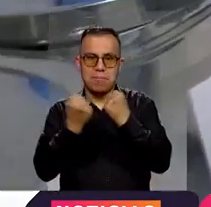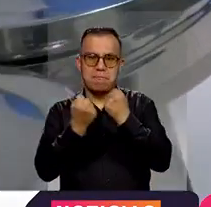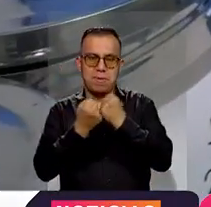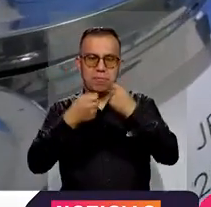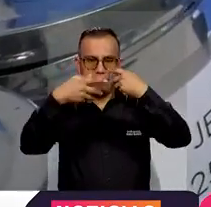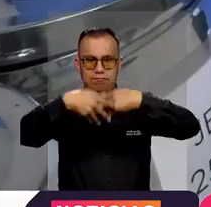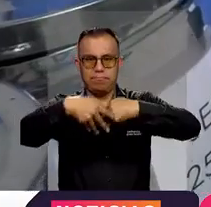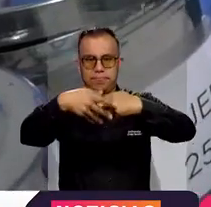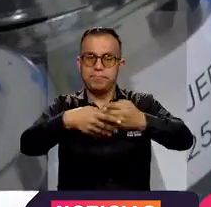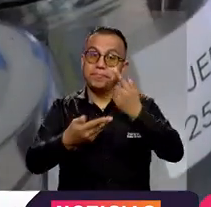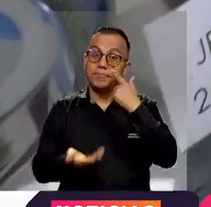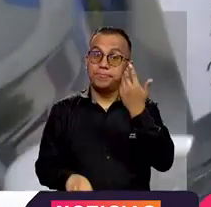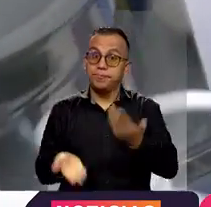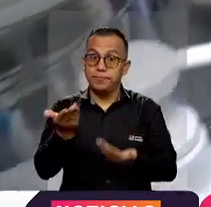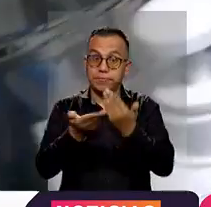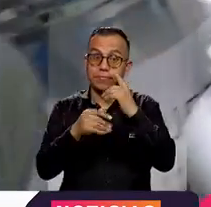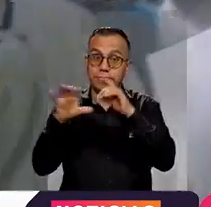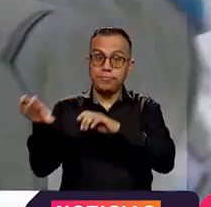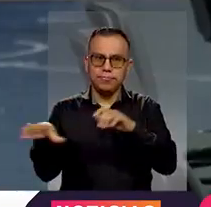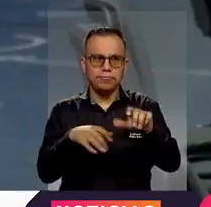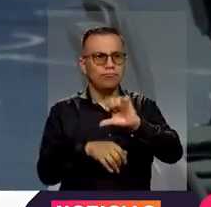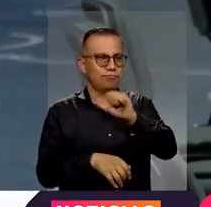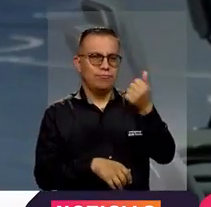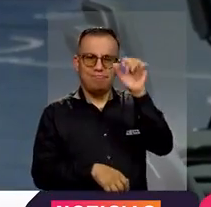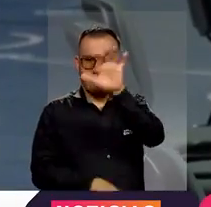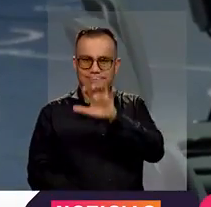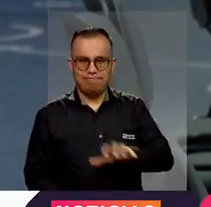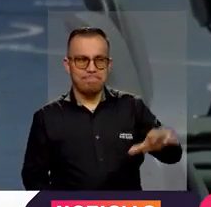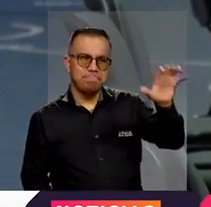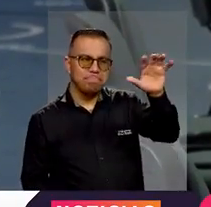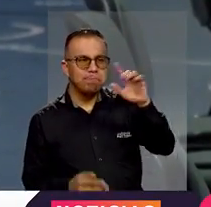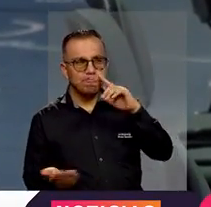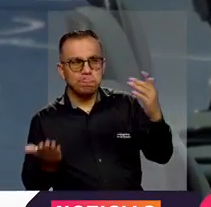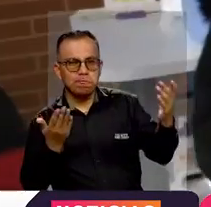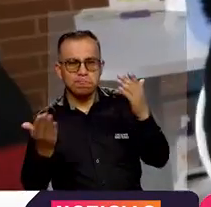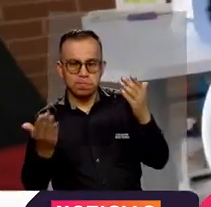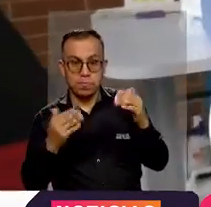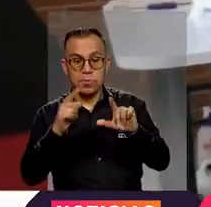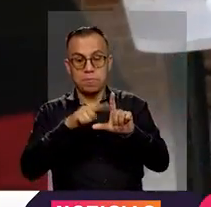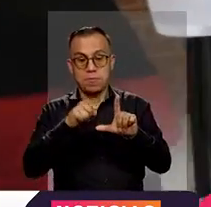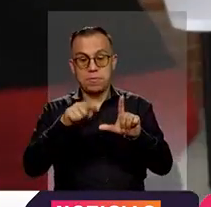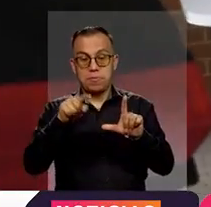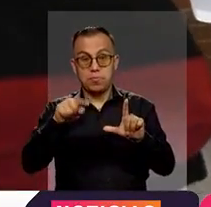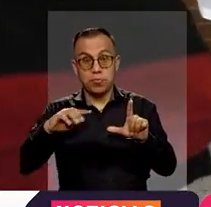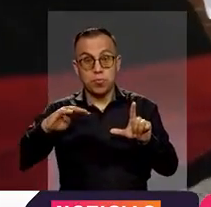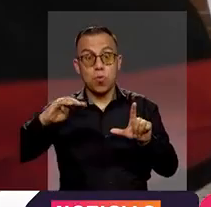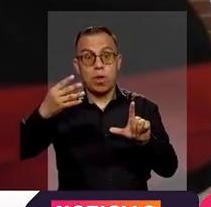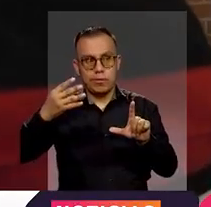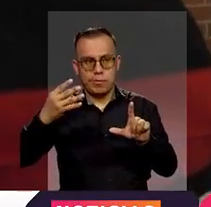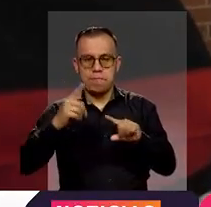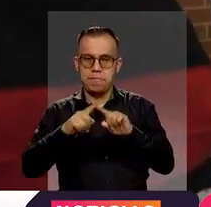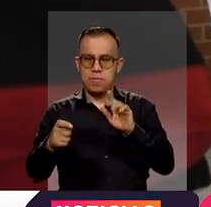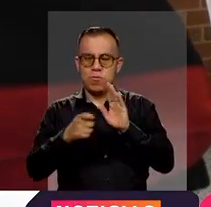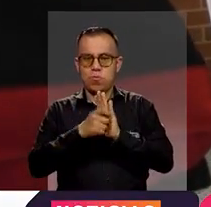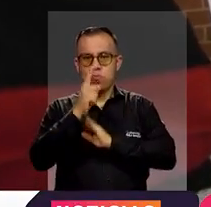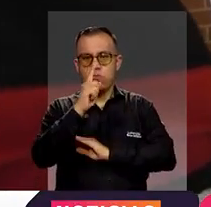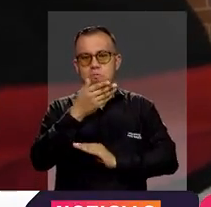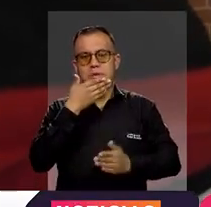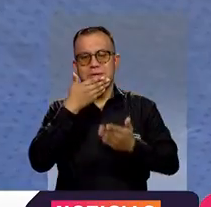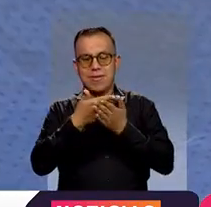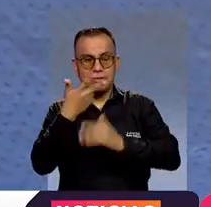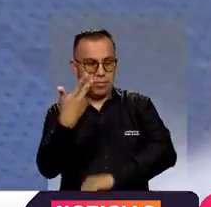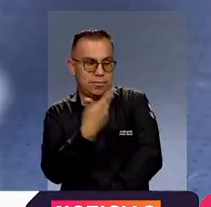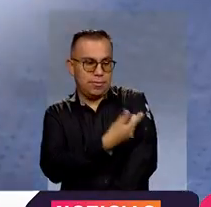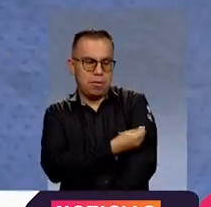De acuerdo al comportamiento de la variante en otros países, se estima que se atravesaría un cuarto pico de contagios, pero que gracias a la